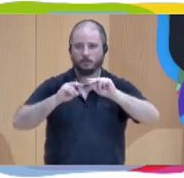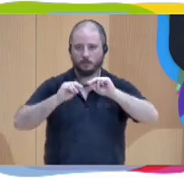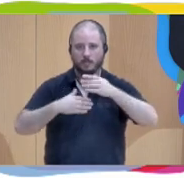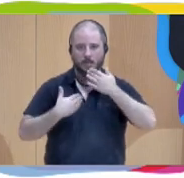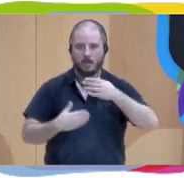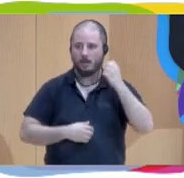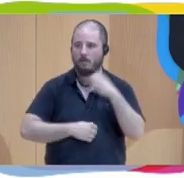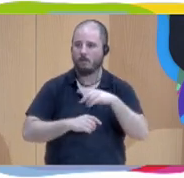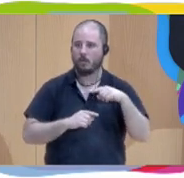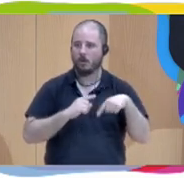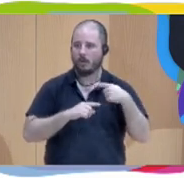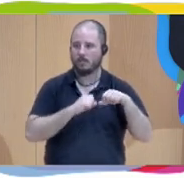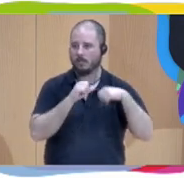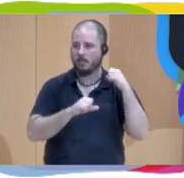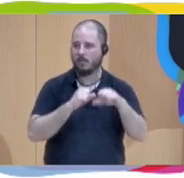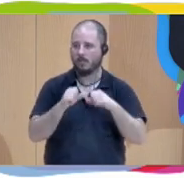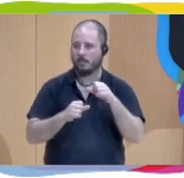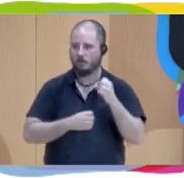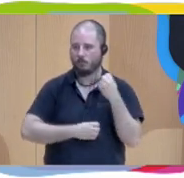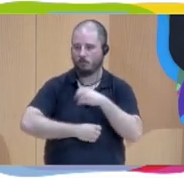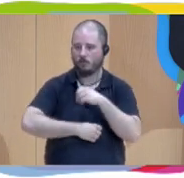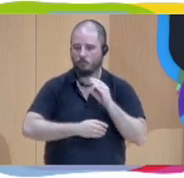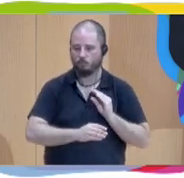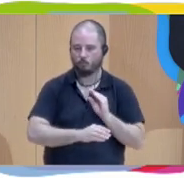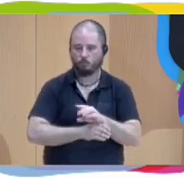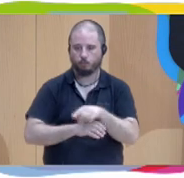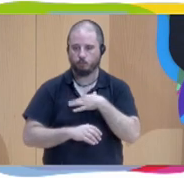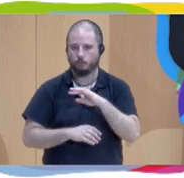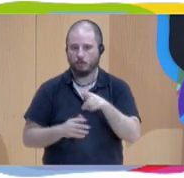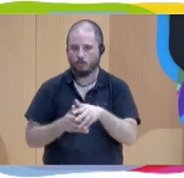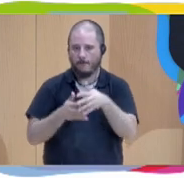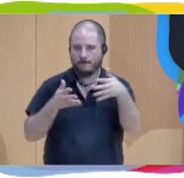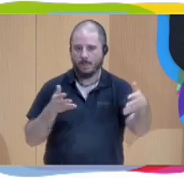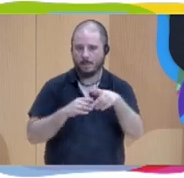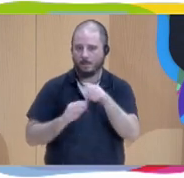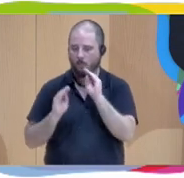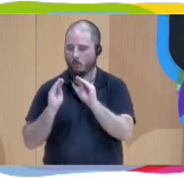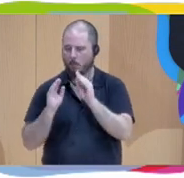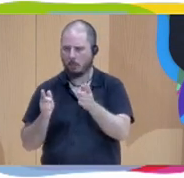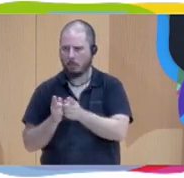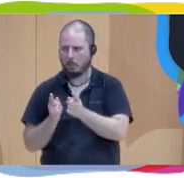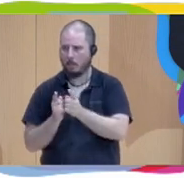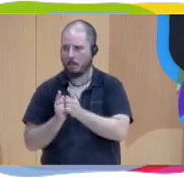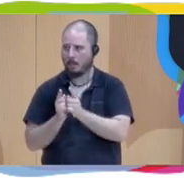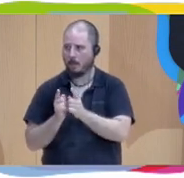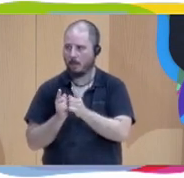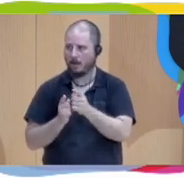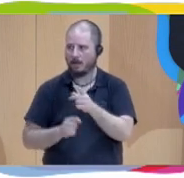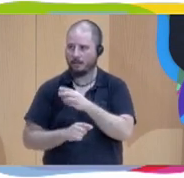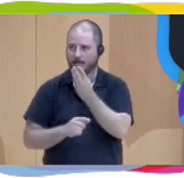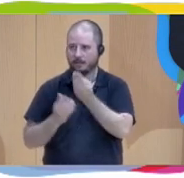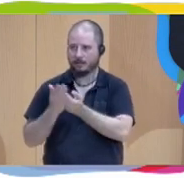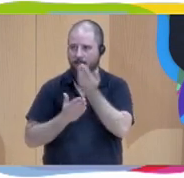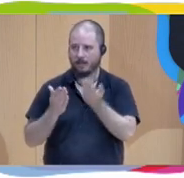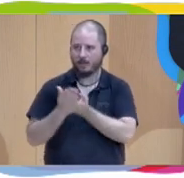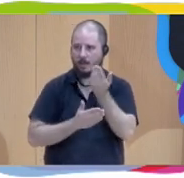Generation, tuvimos la oportunidad de escalar, de pasar una pequeña formación, porque había sido una pequeña formación de tres días de